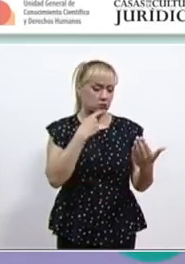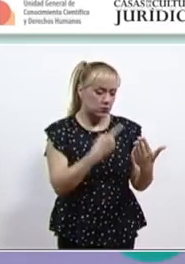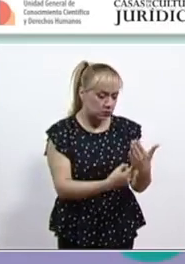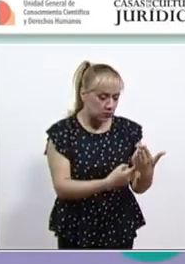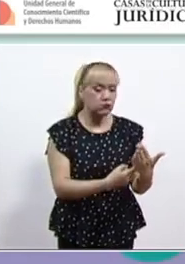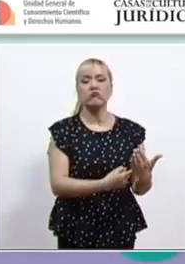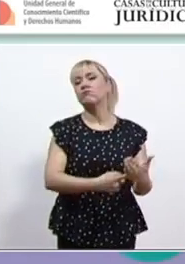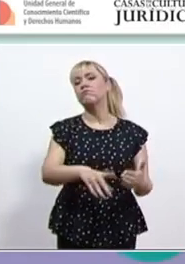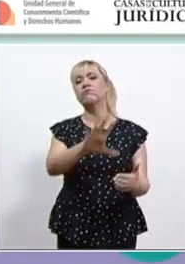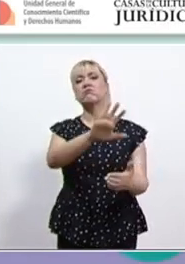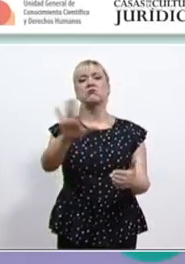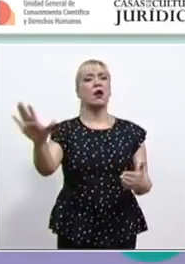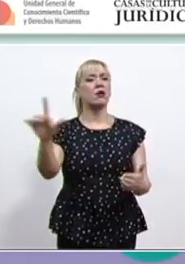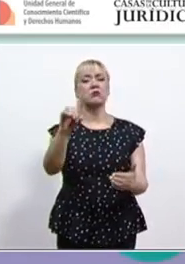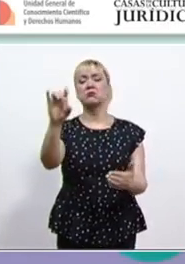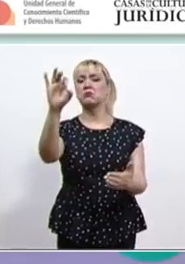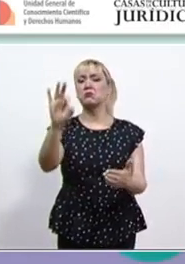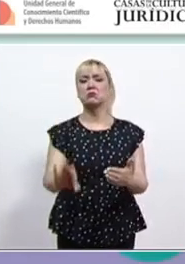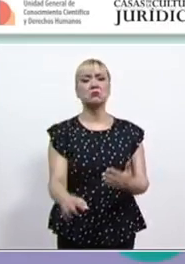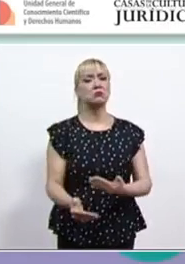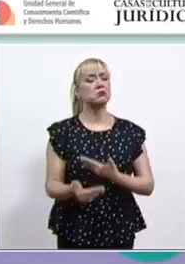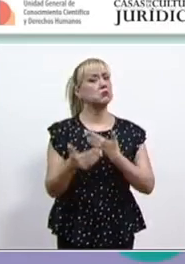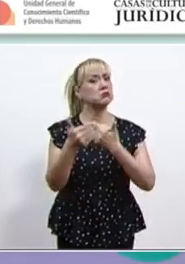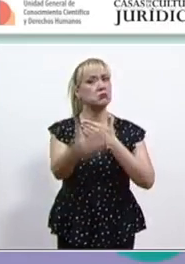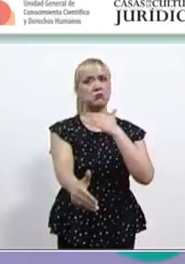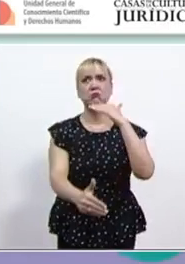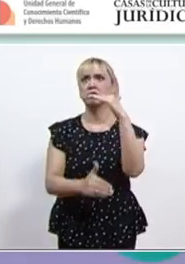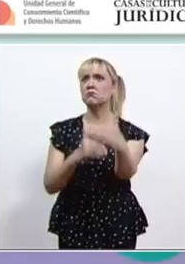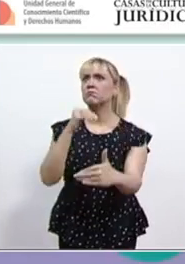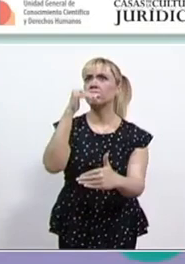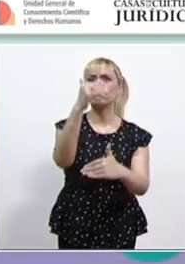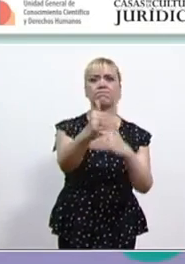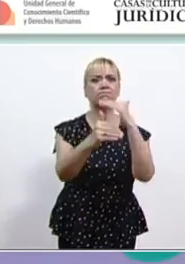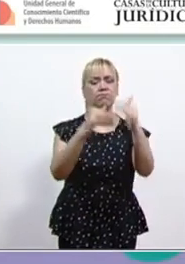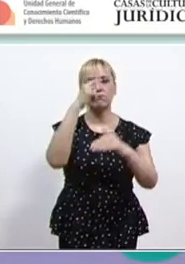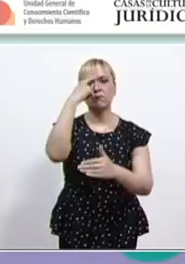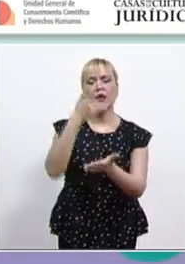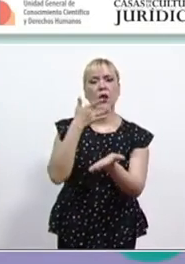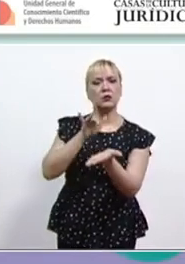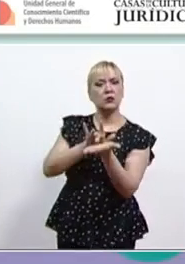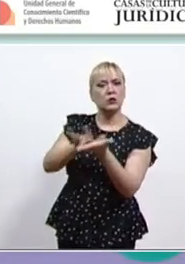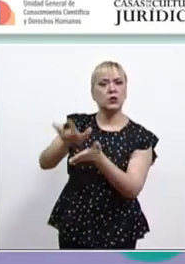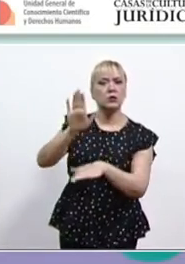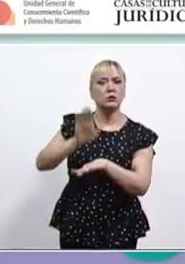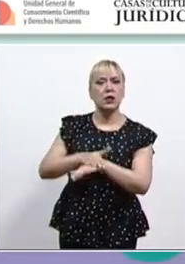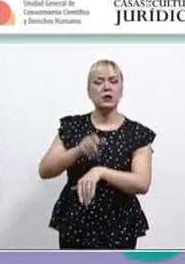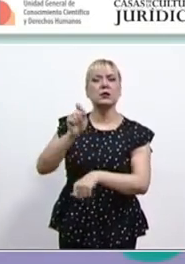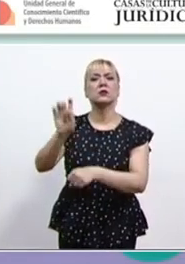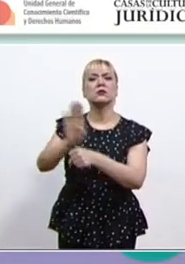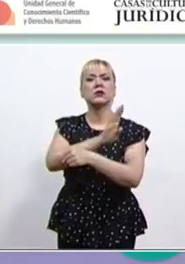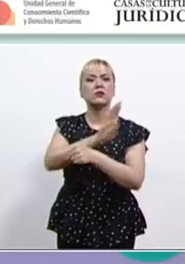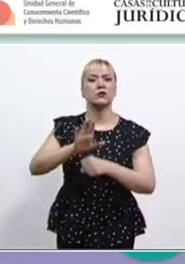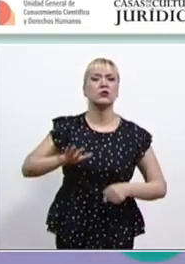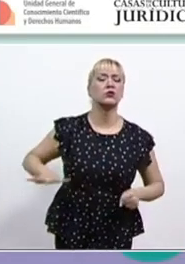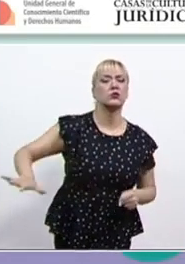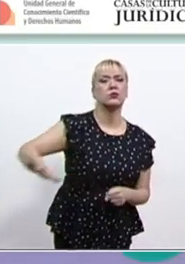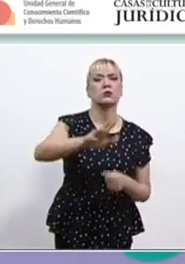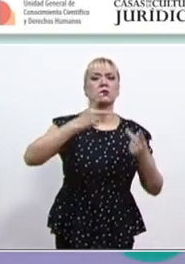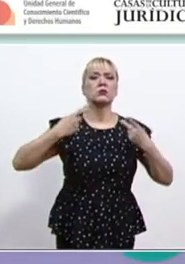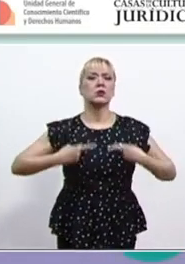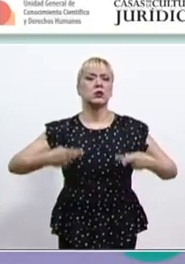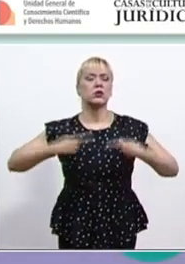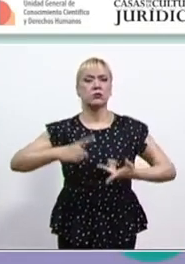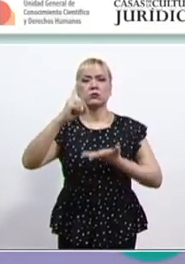afianzar estos avances en la región orientados a garantizar la plena ciudadanía y el reconocimiento de la